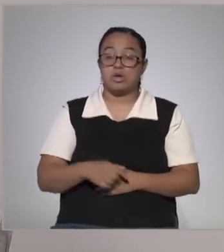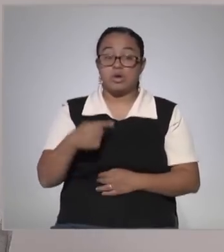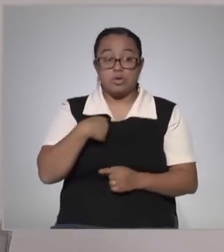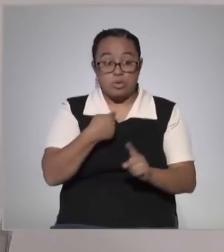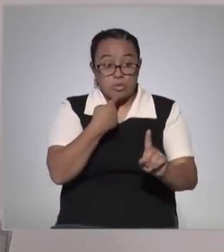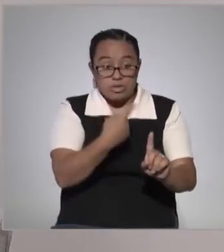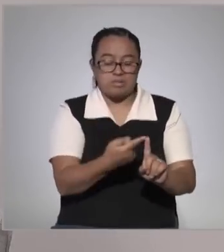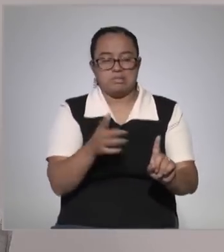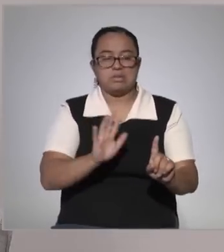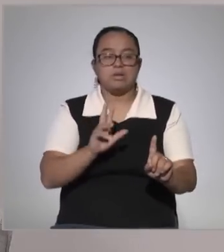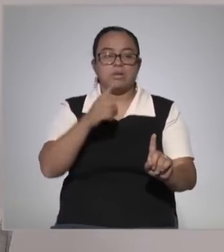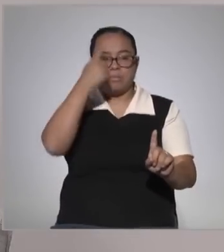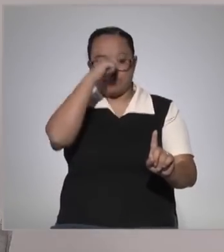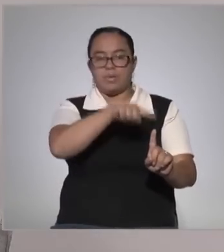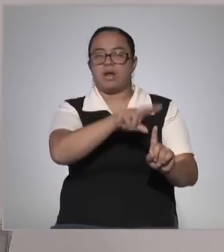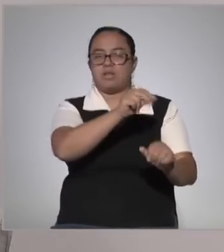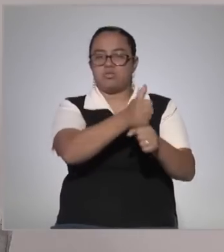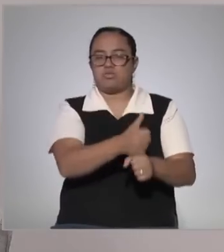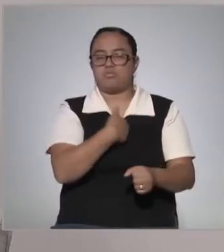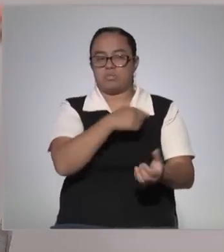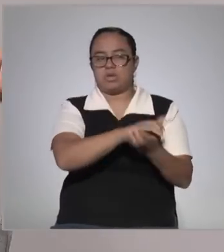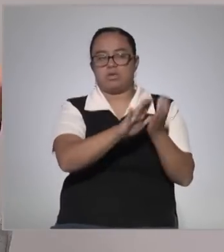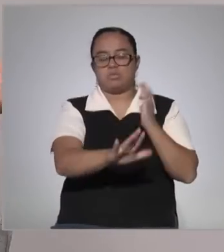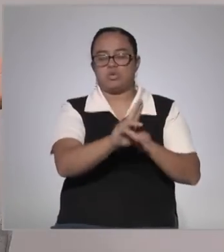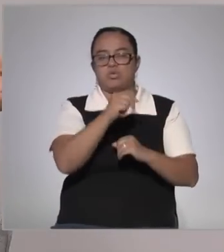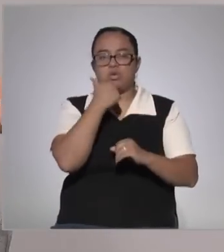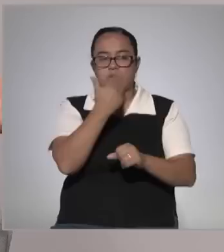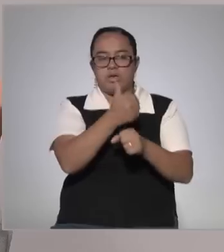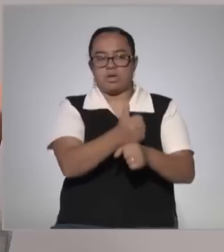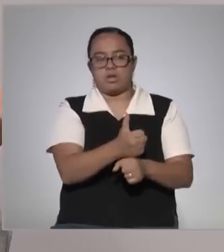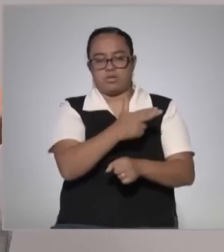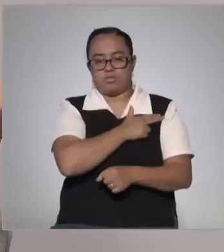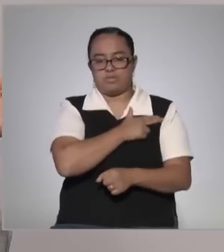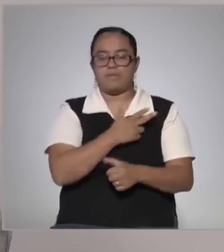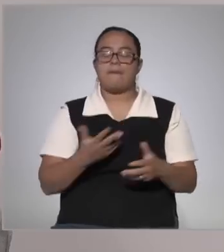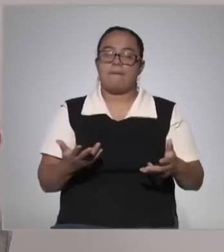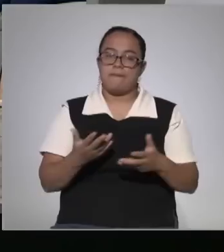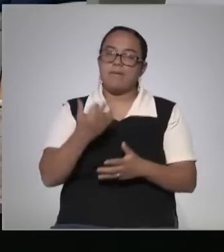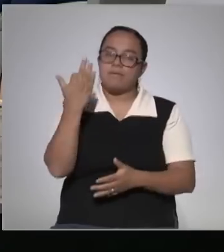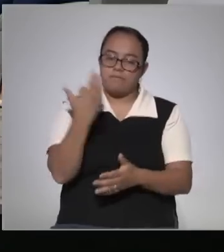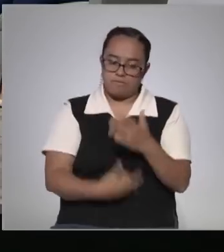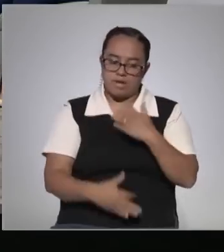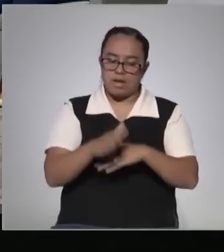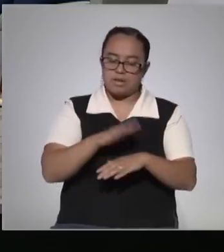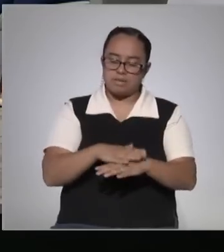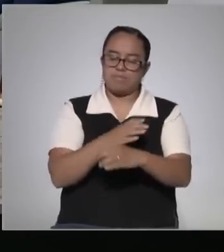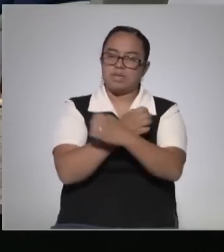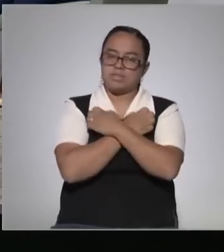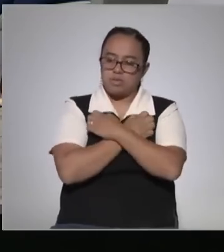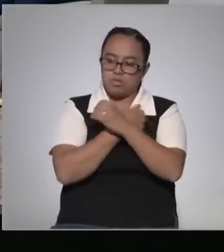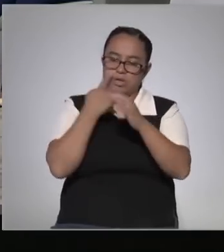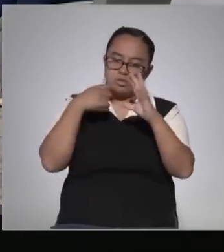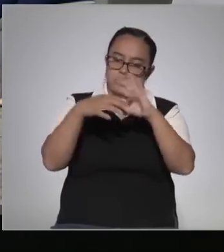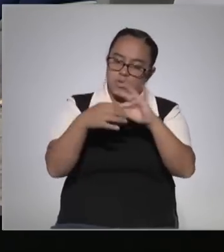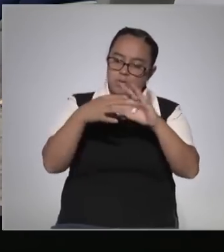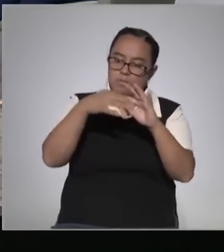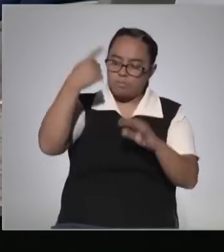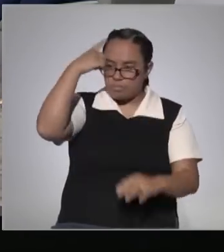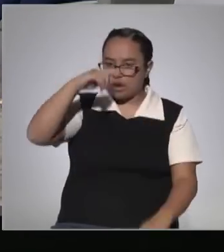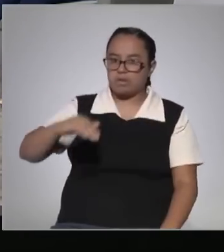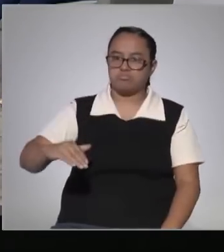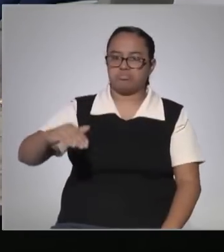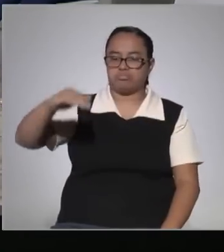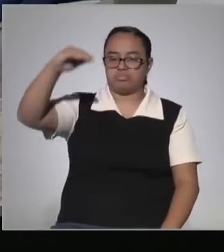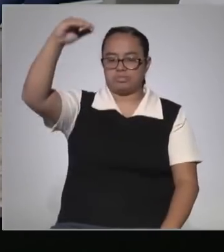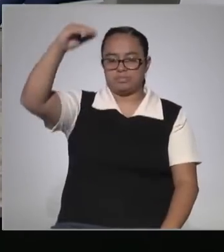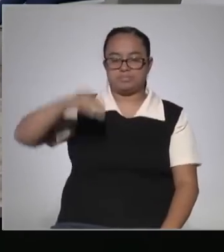lastimar. Y creo que este es un reflejo de esta falta de educación que podemos llegar a tener a lo largo de la vida, Juan Antonio.